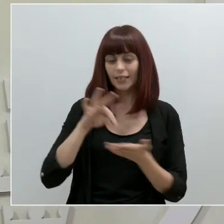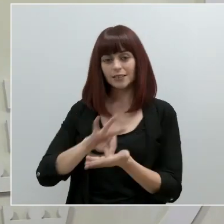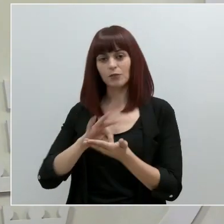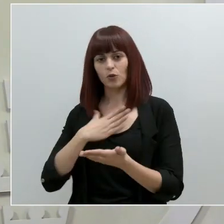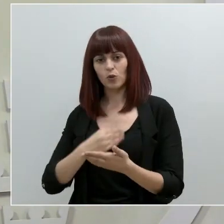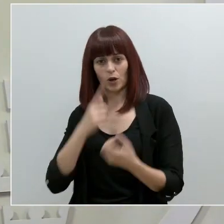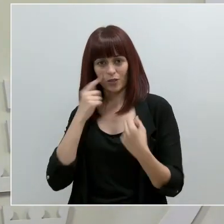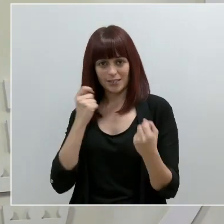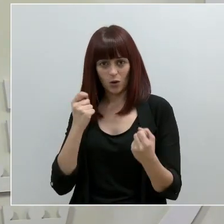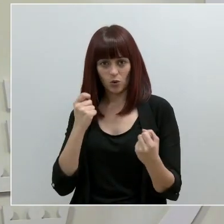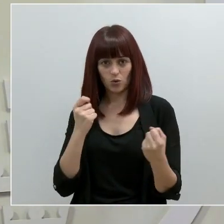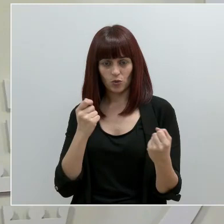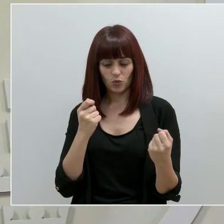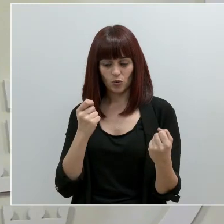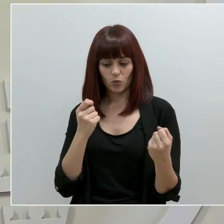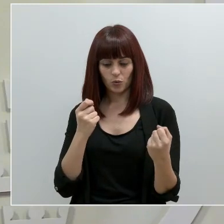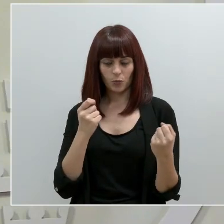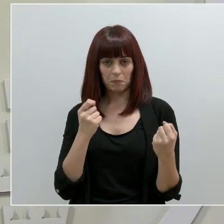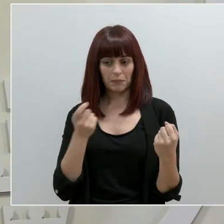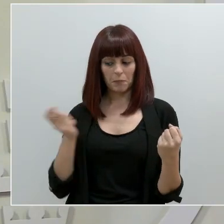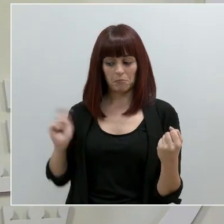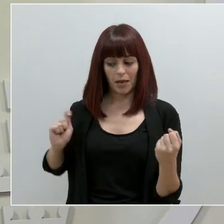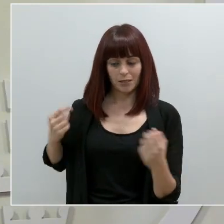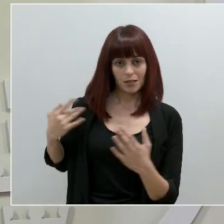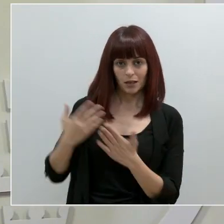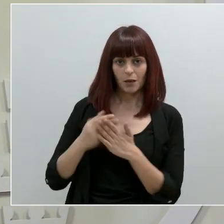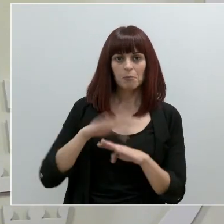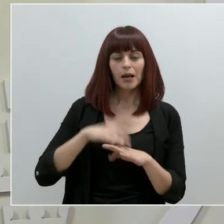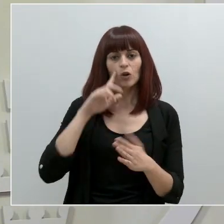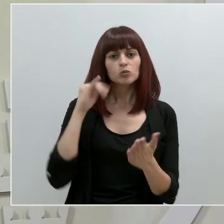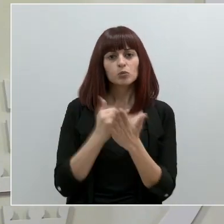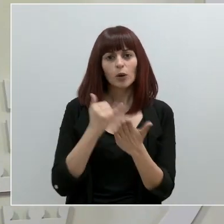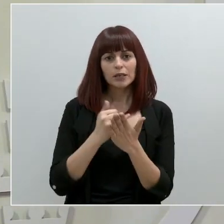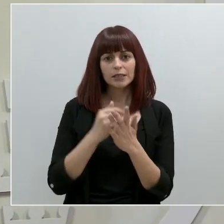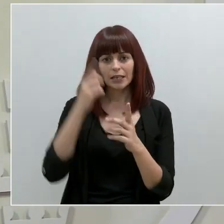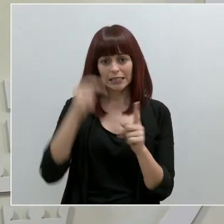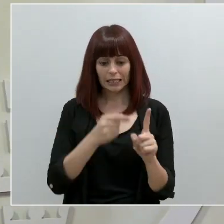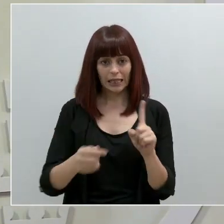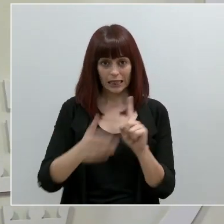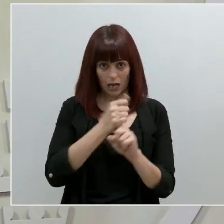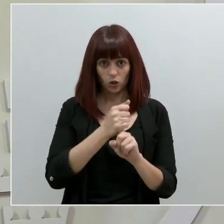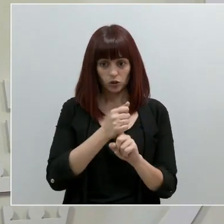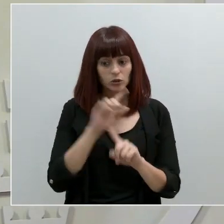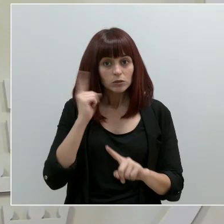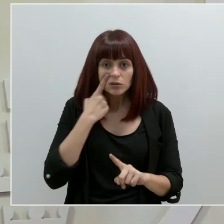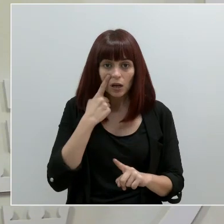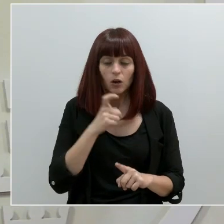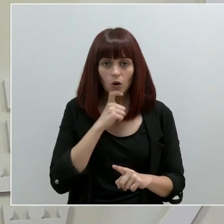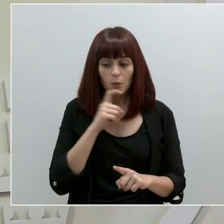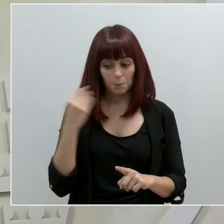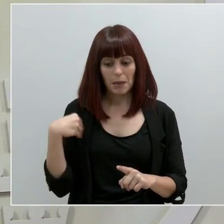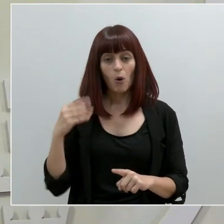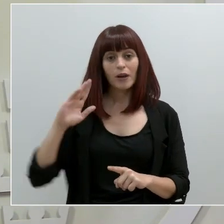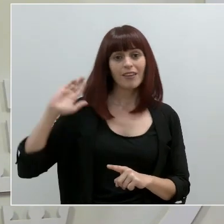Salud en los últimos meses con el tema de los test diagnósticos. Eso hace que esa tasa